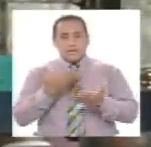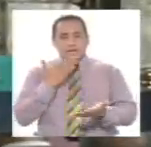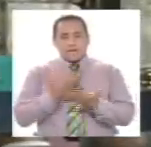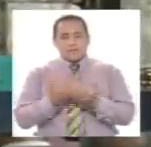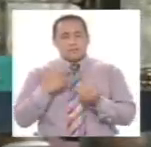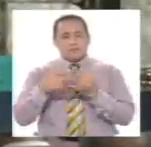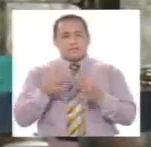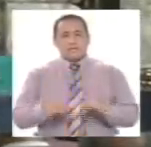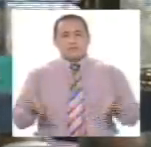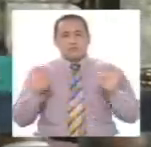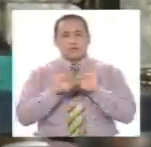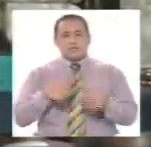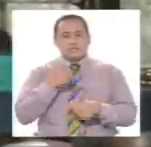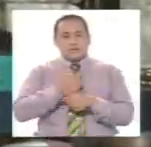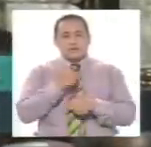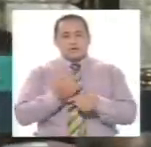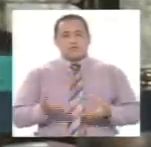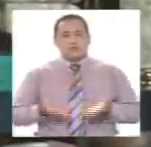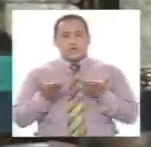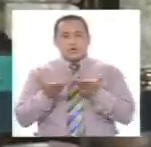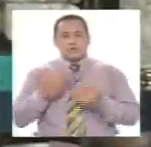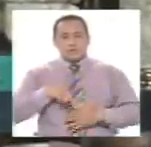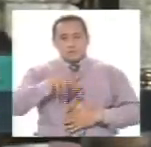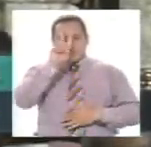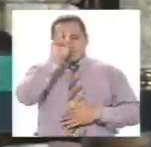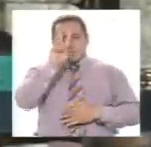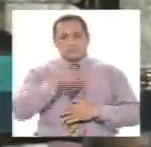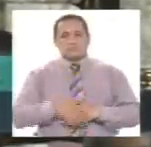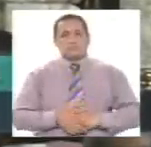por los importantes servicios prestados a la Nación.